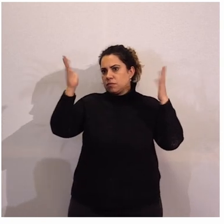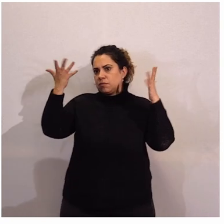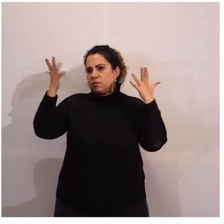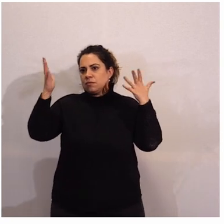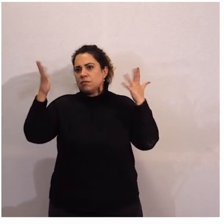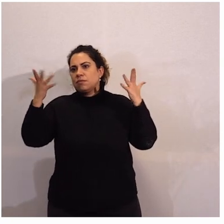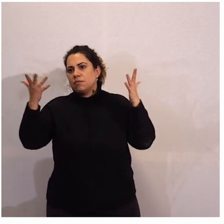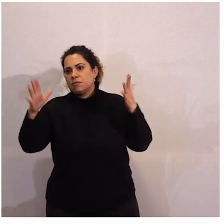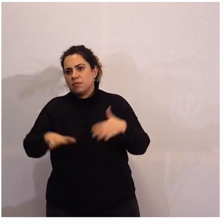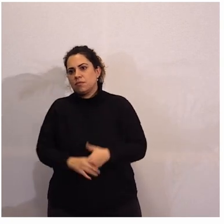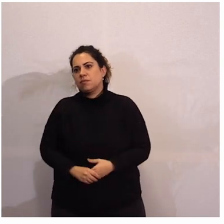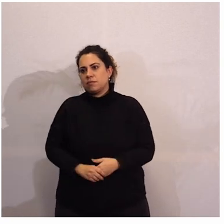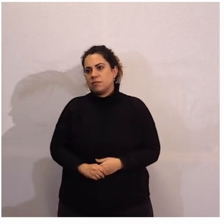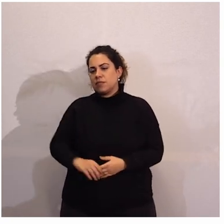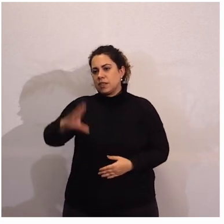Hola.